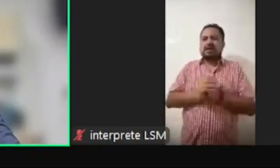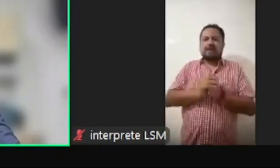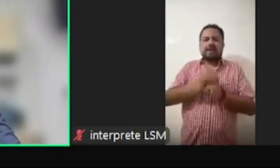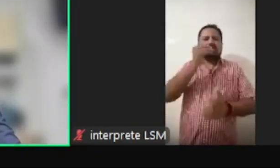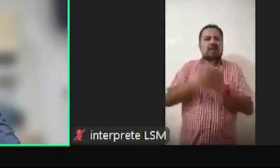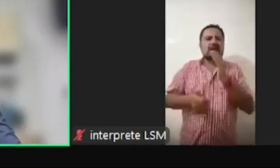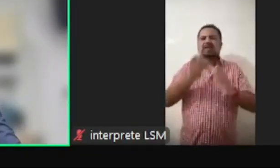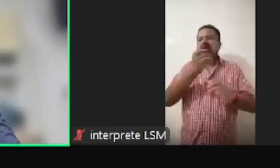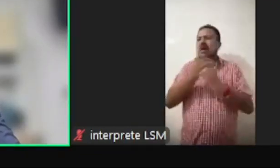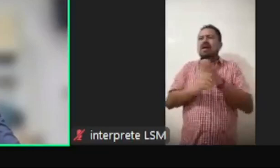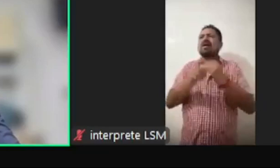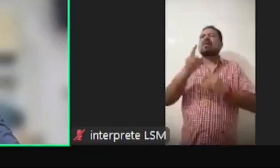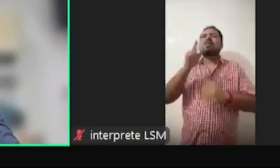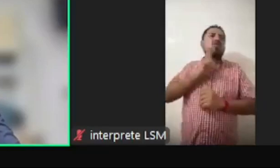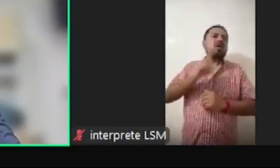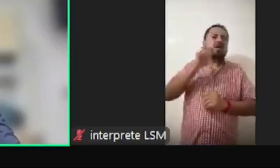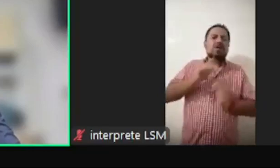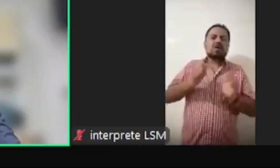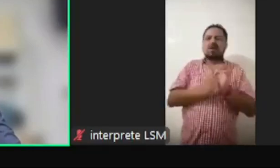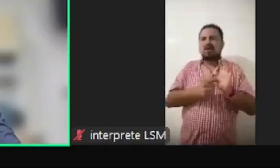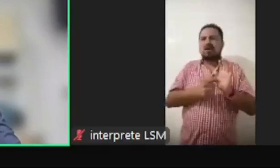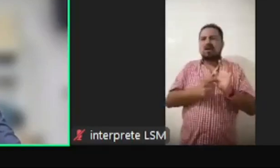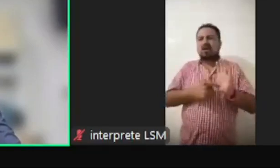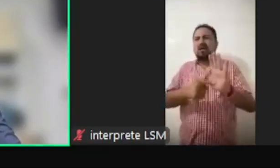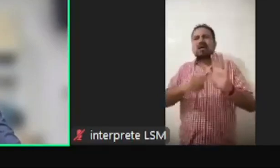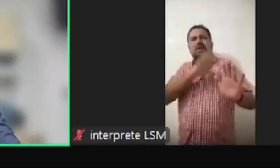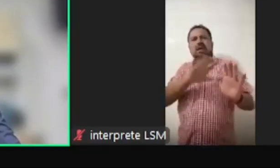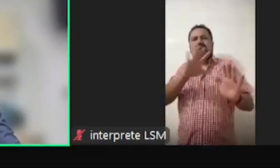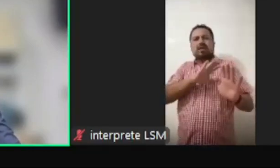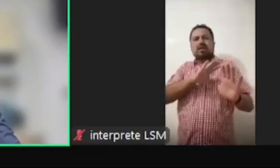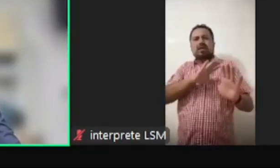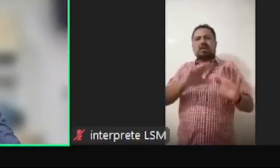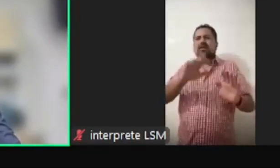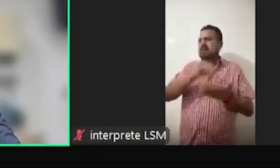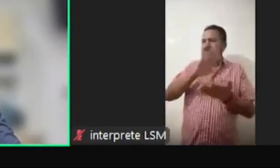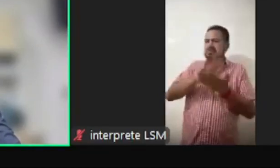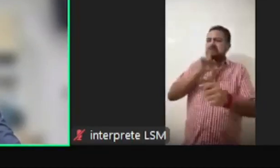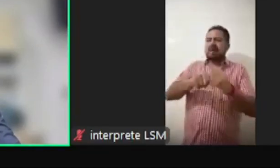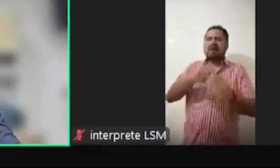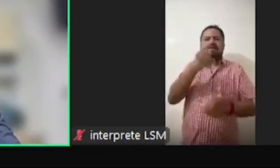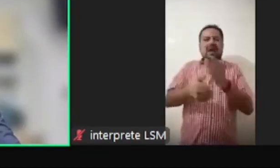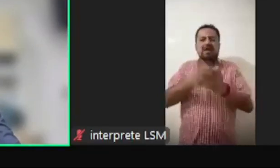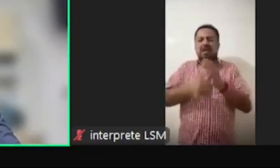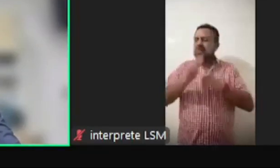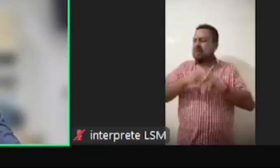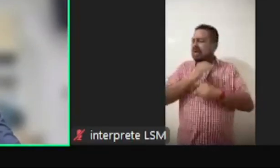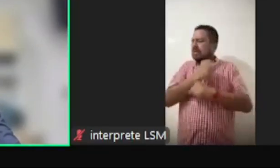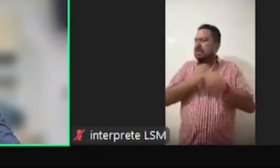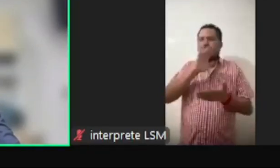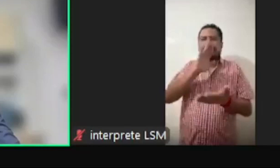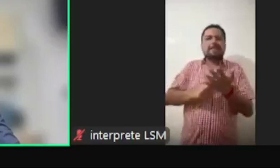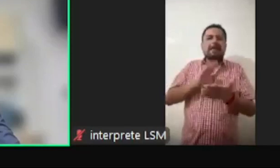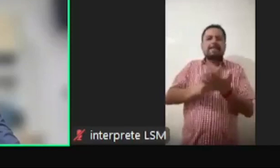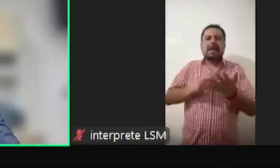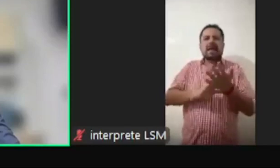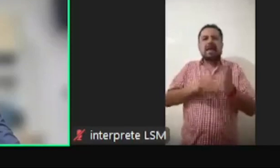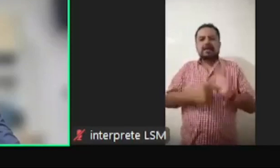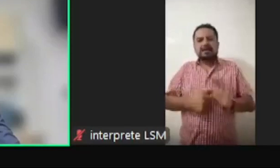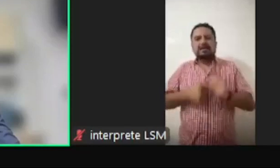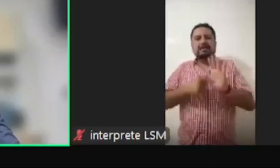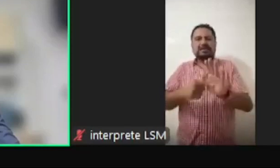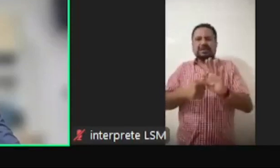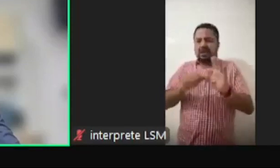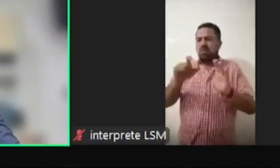fundamentación y motivación respecto de la negativa de registro, falta de exhaustividad en el análisis de la documentación aportada por los actores al momento